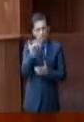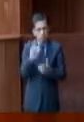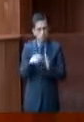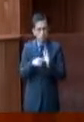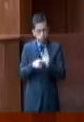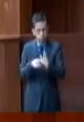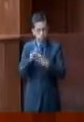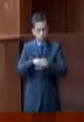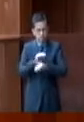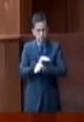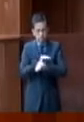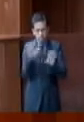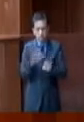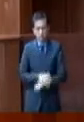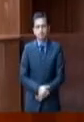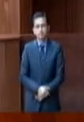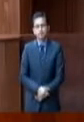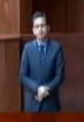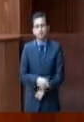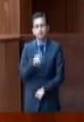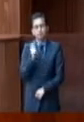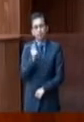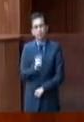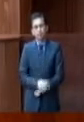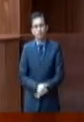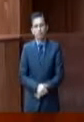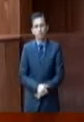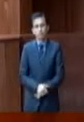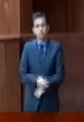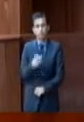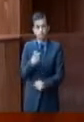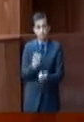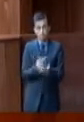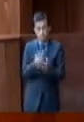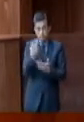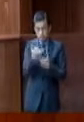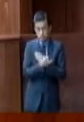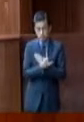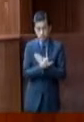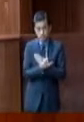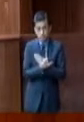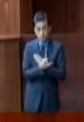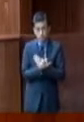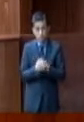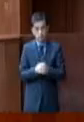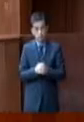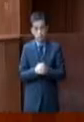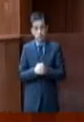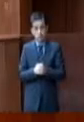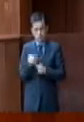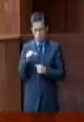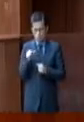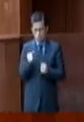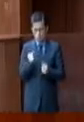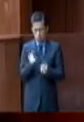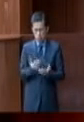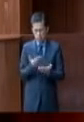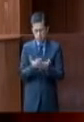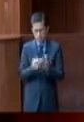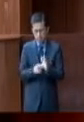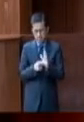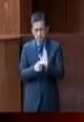gráfico partimos del principio en el proyecto que se presenta a su consideración